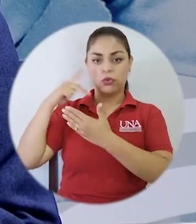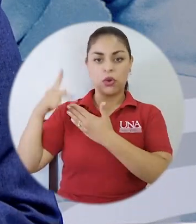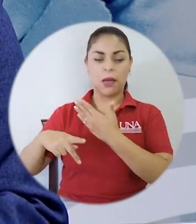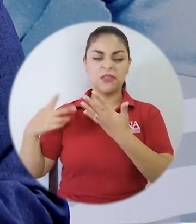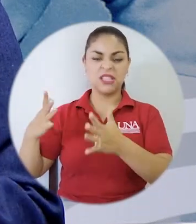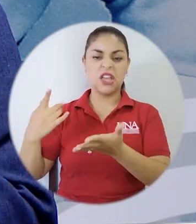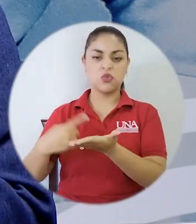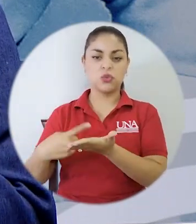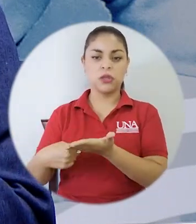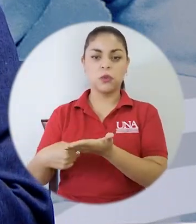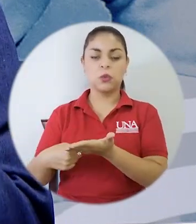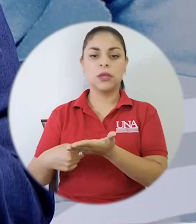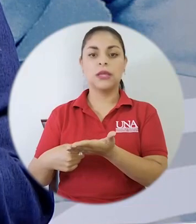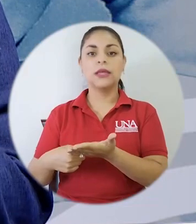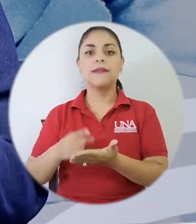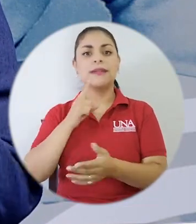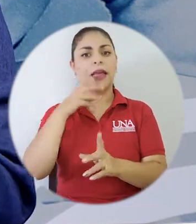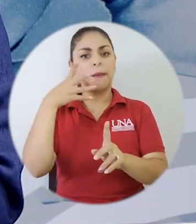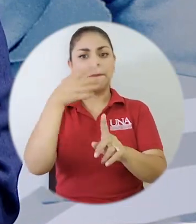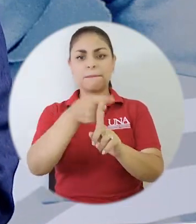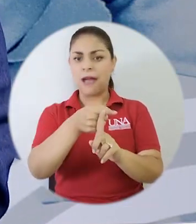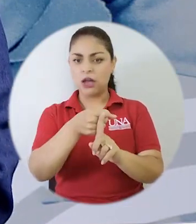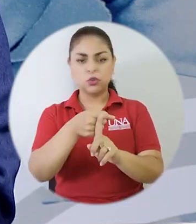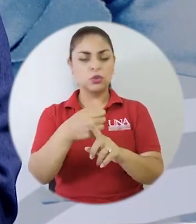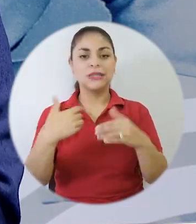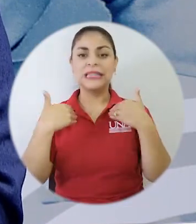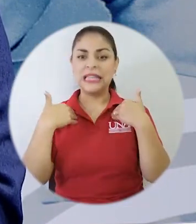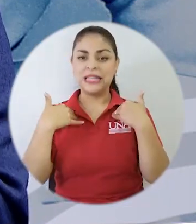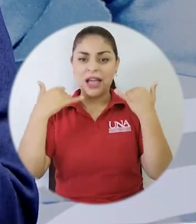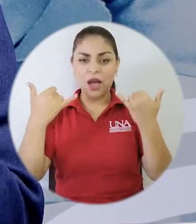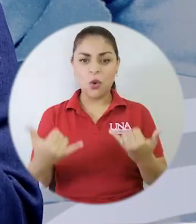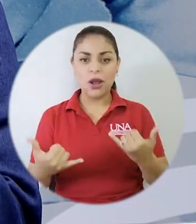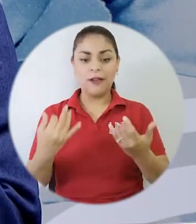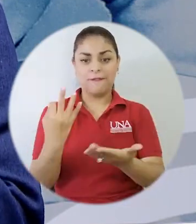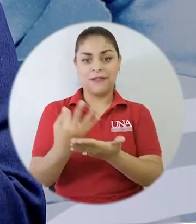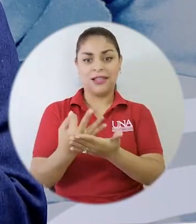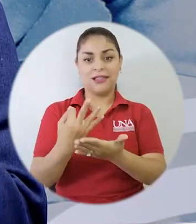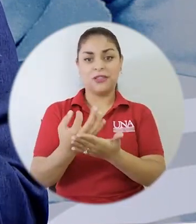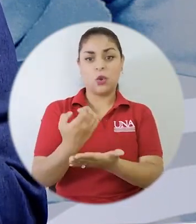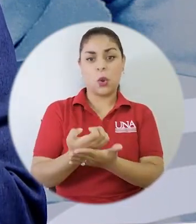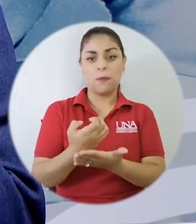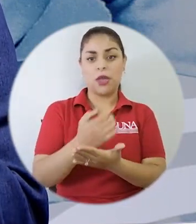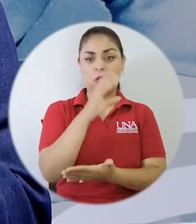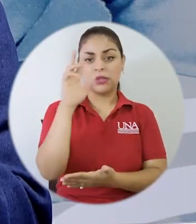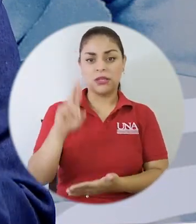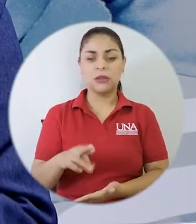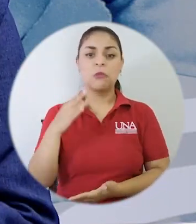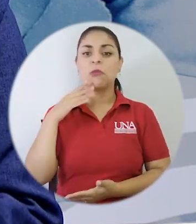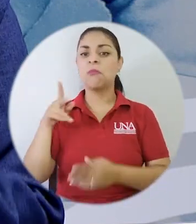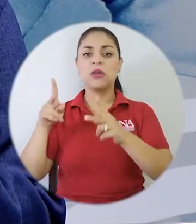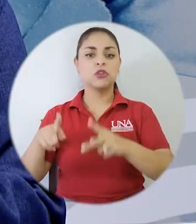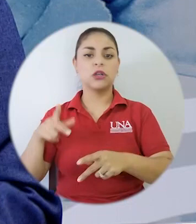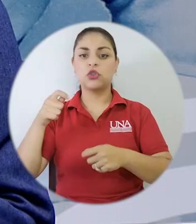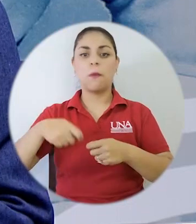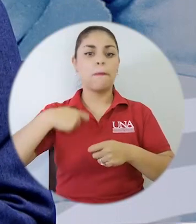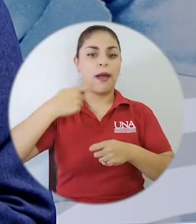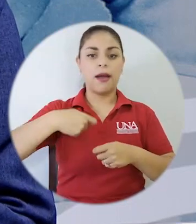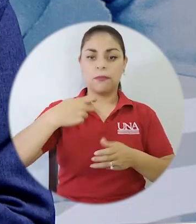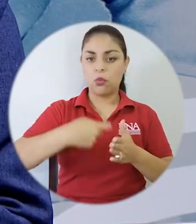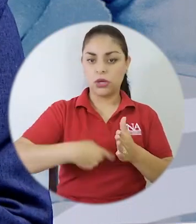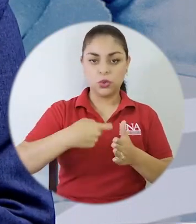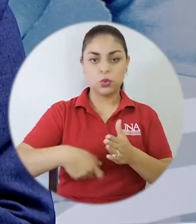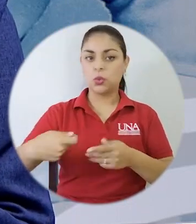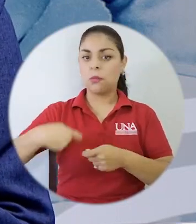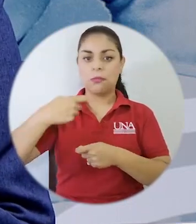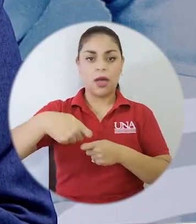Sí. ¿verdad? Y el impacto que no solo eso tiene hoy por hoy en las finanzas de la economía costarricense, porque es gente que no tributa,